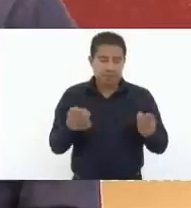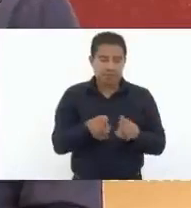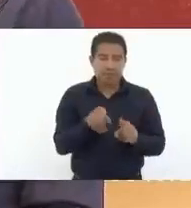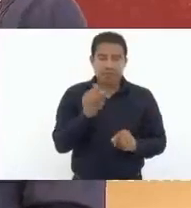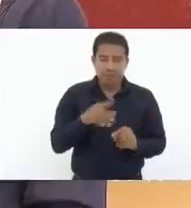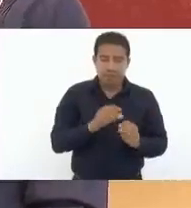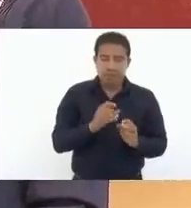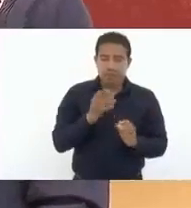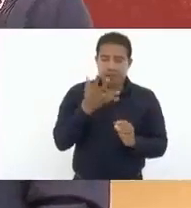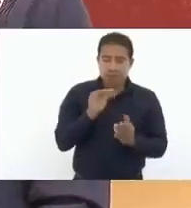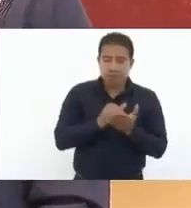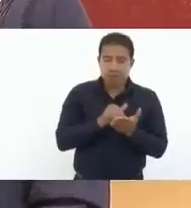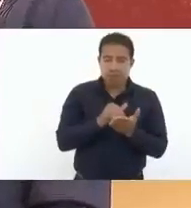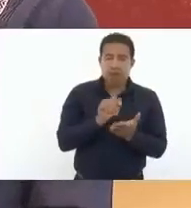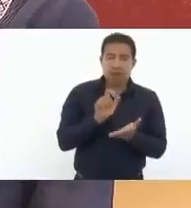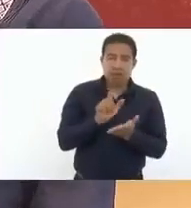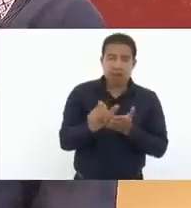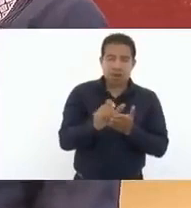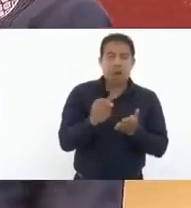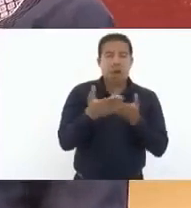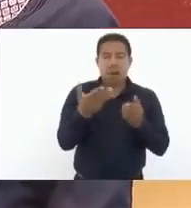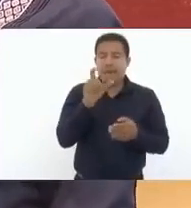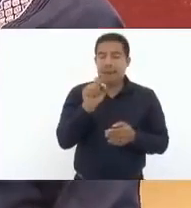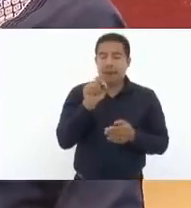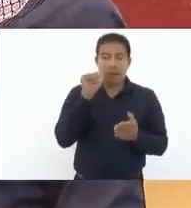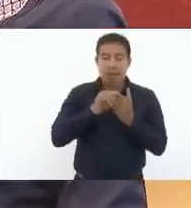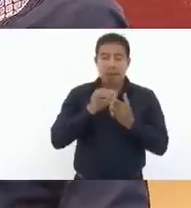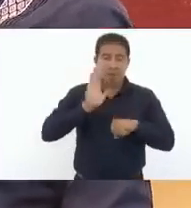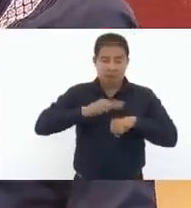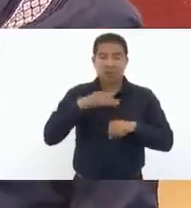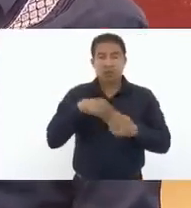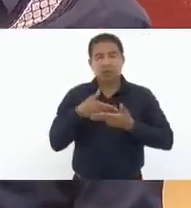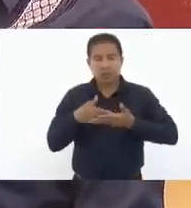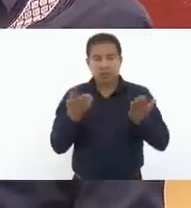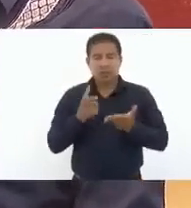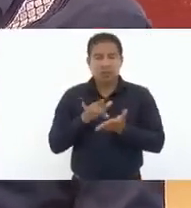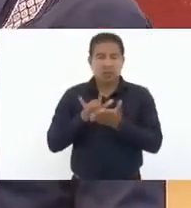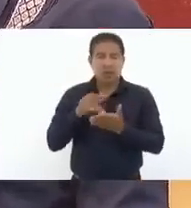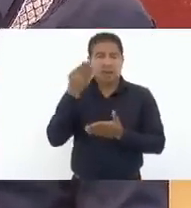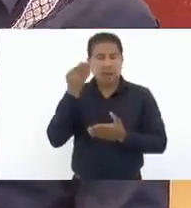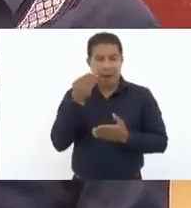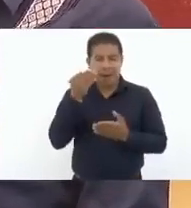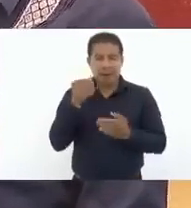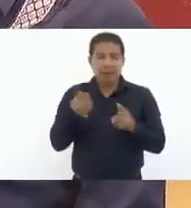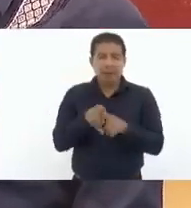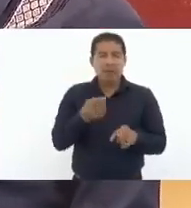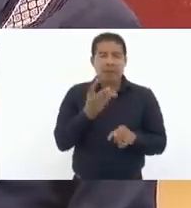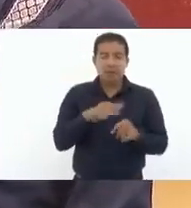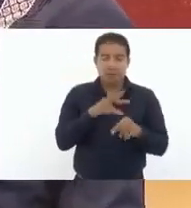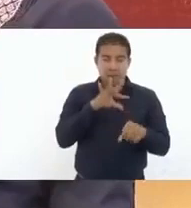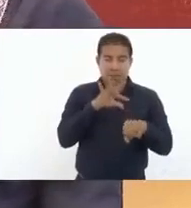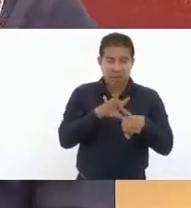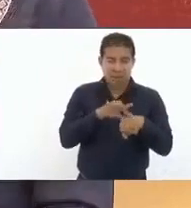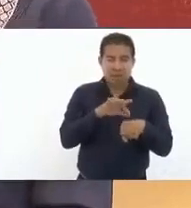1000 becas para especialidades. Y vamos a mandar a médicos generales a especializarse